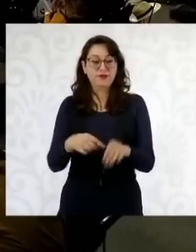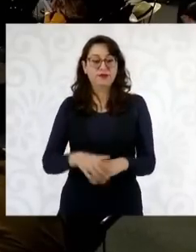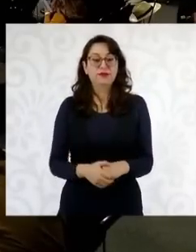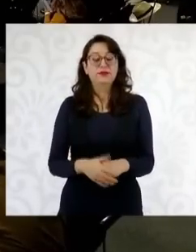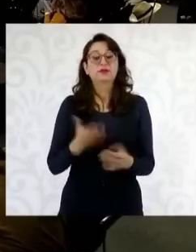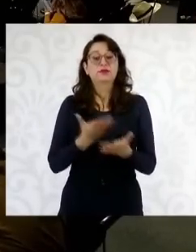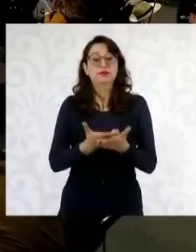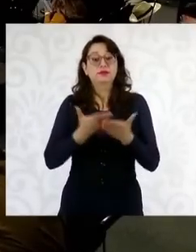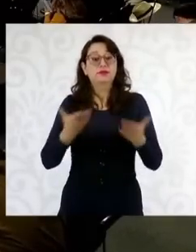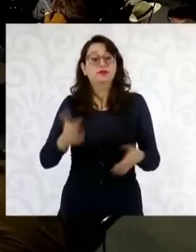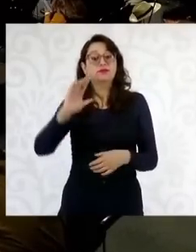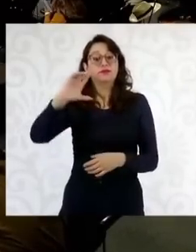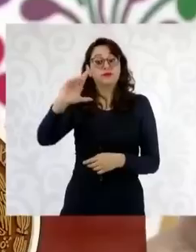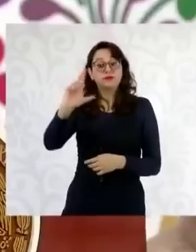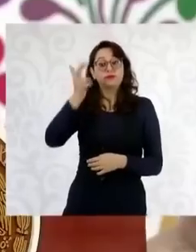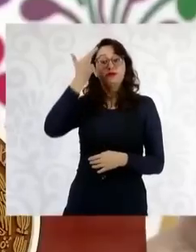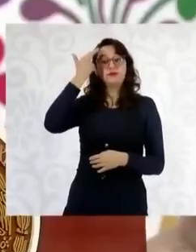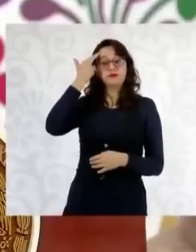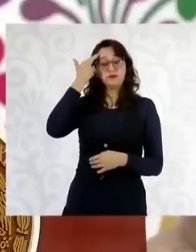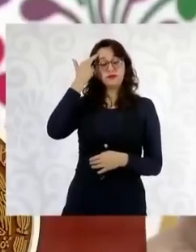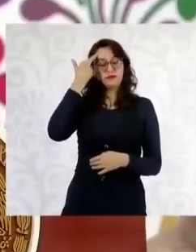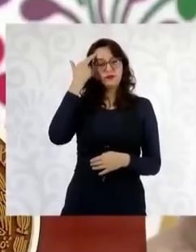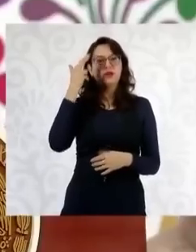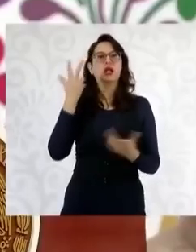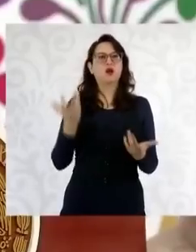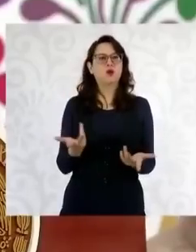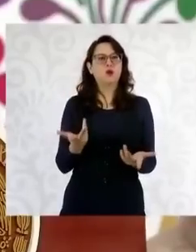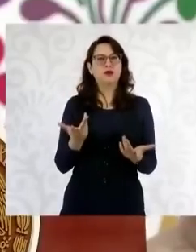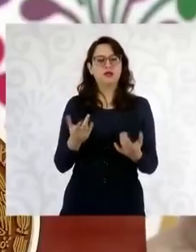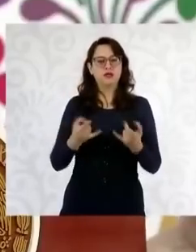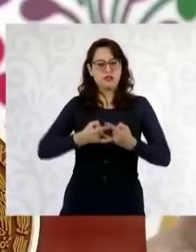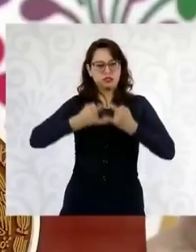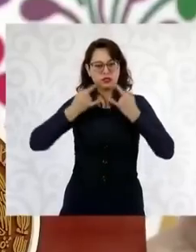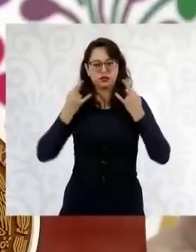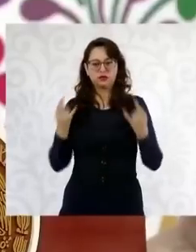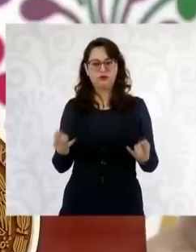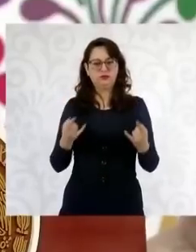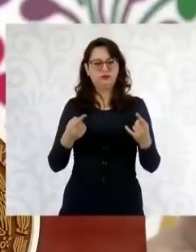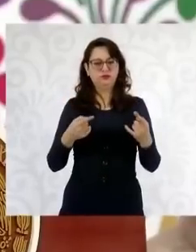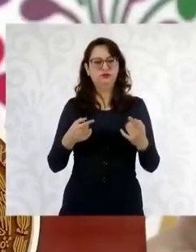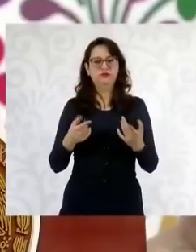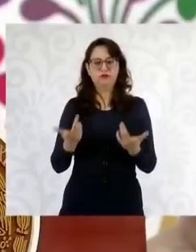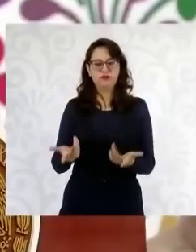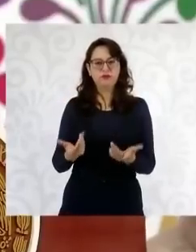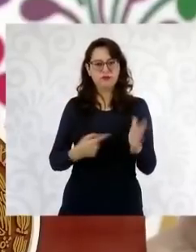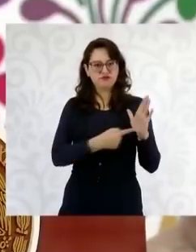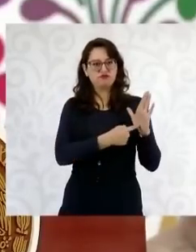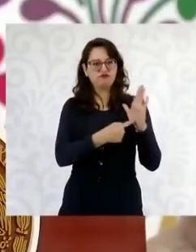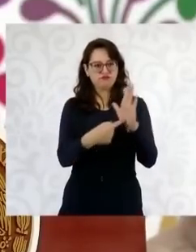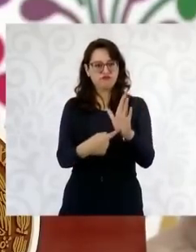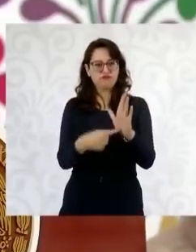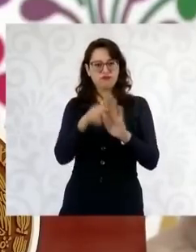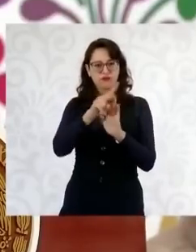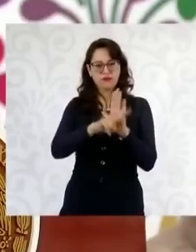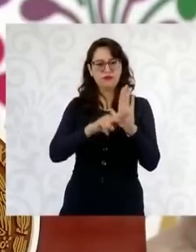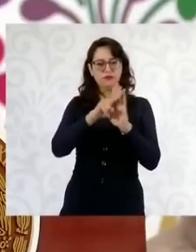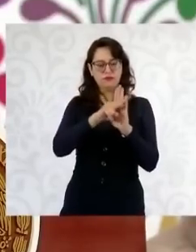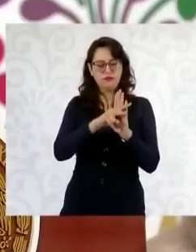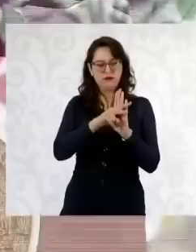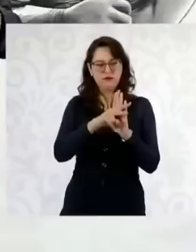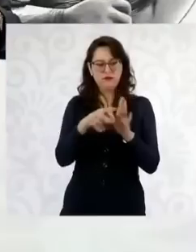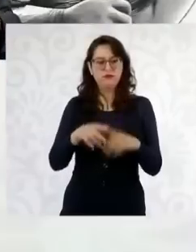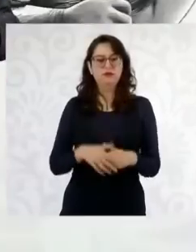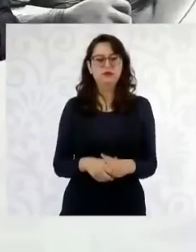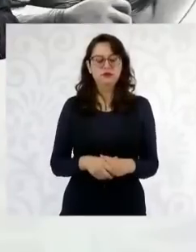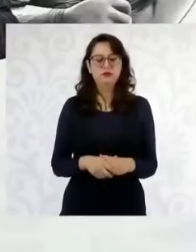este acontecimiento, que es muy importante que recuperemos la idea de que el pensamiento y